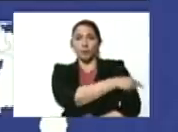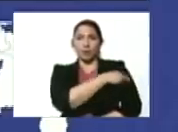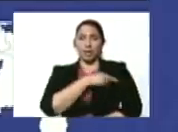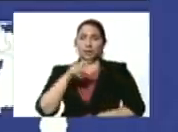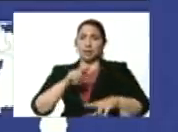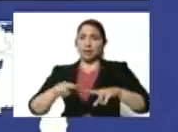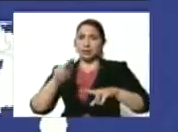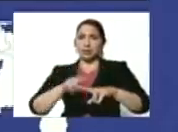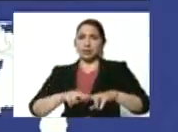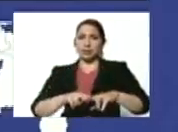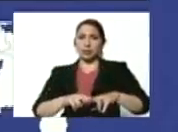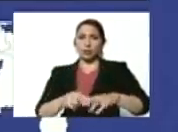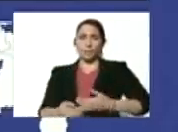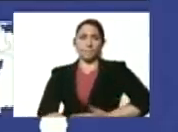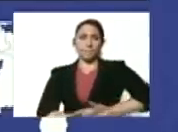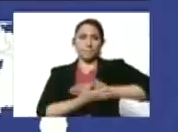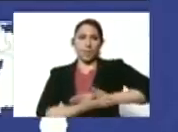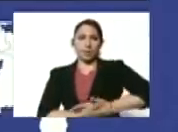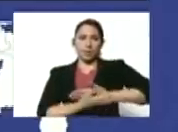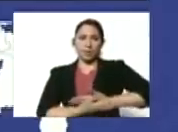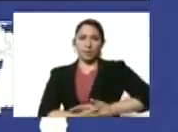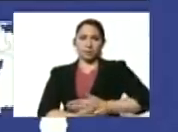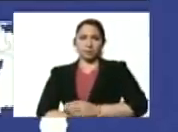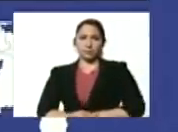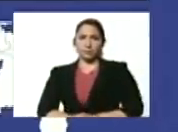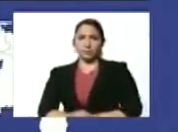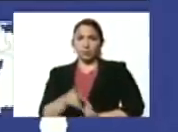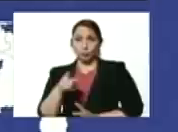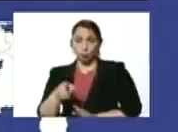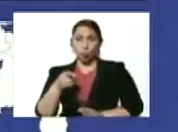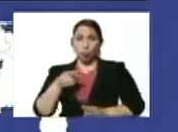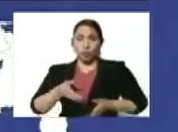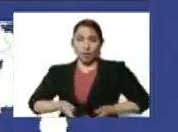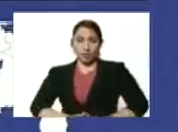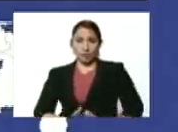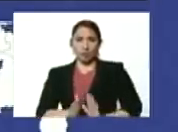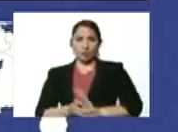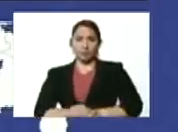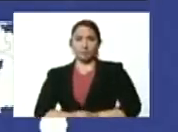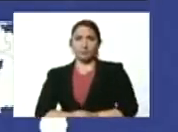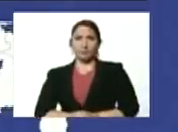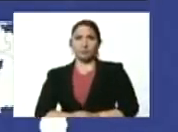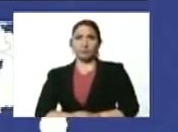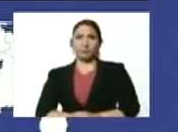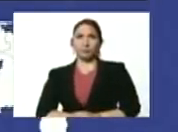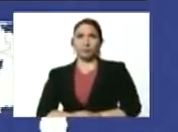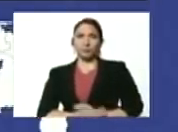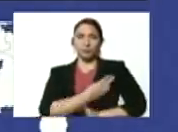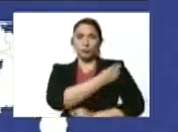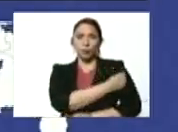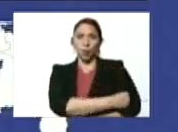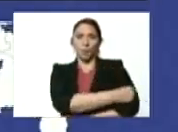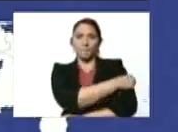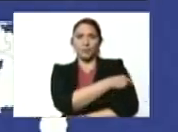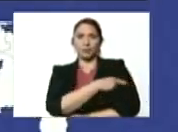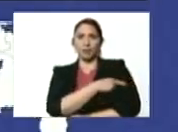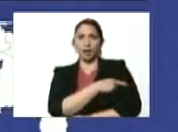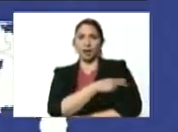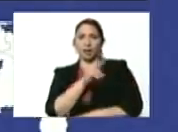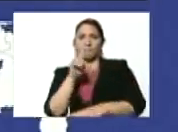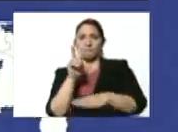en la Maternidad Concepción Palacios, donde tú naciste, Nahum, en el Hospital